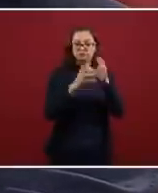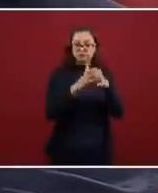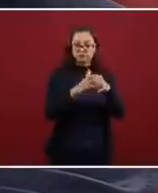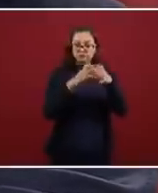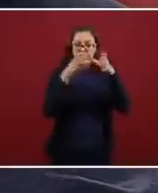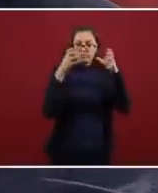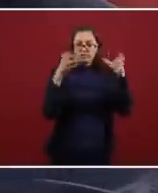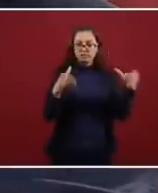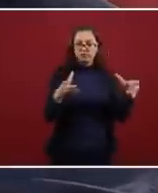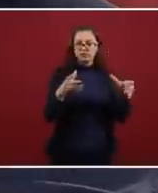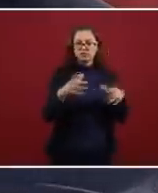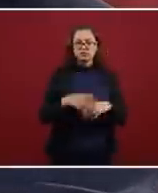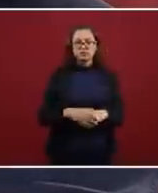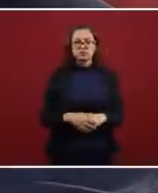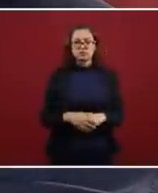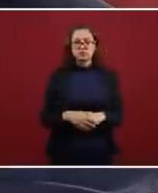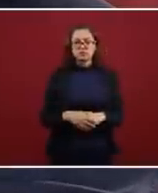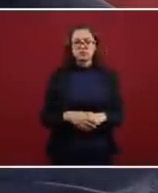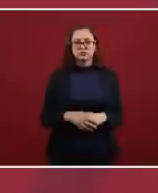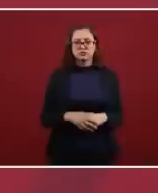no en todo